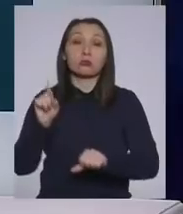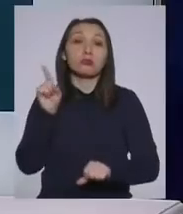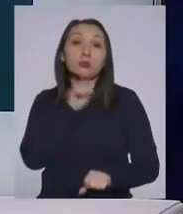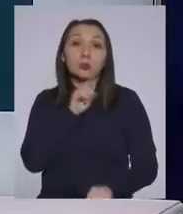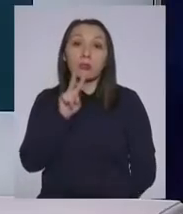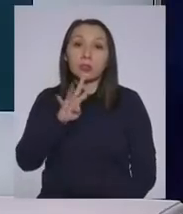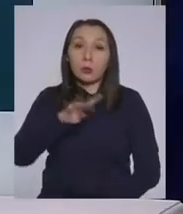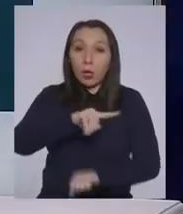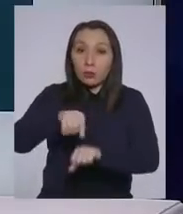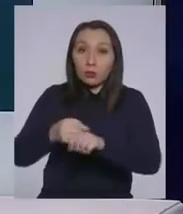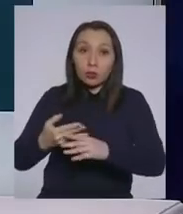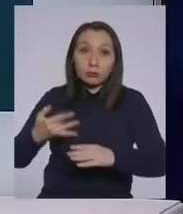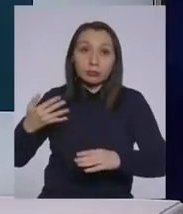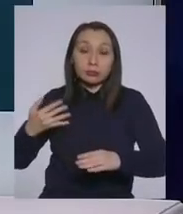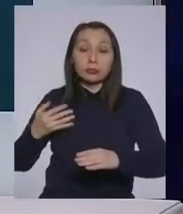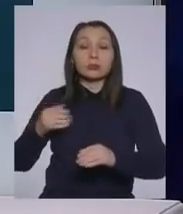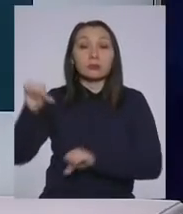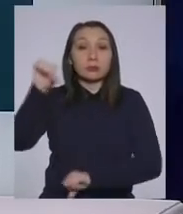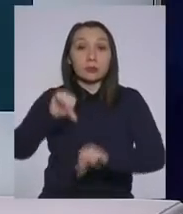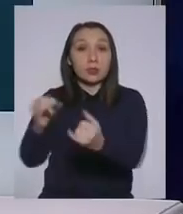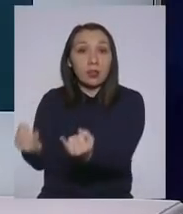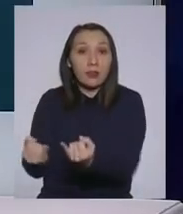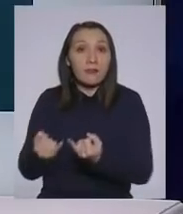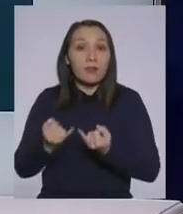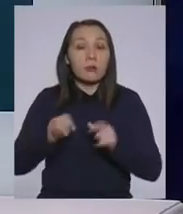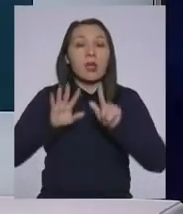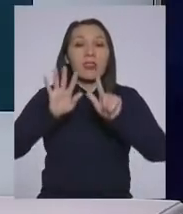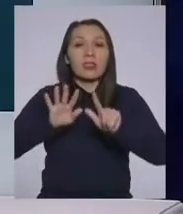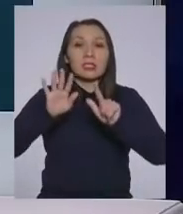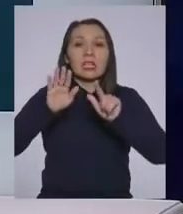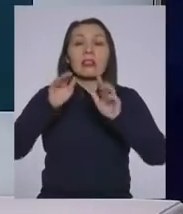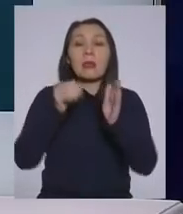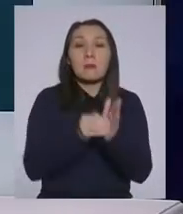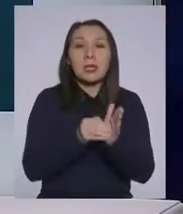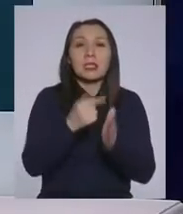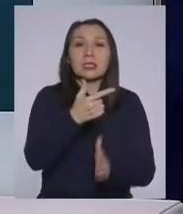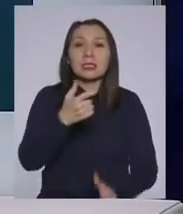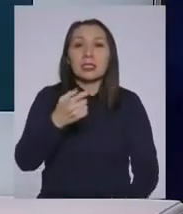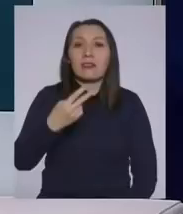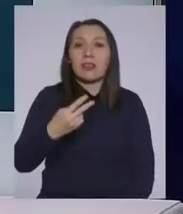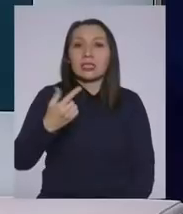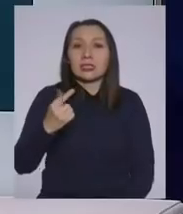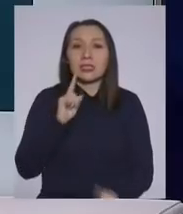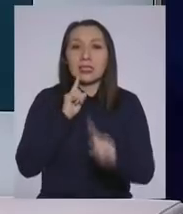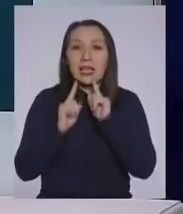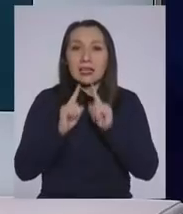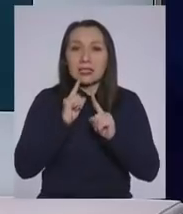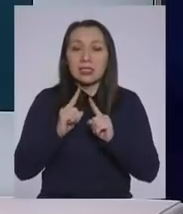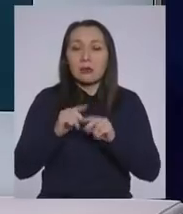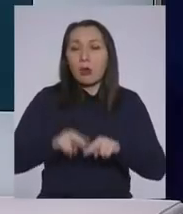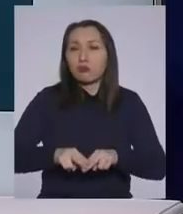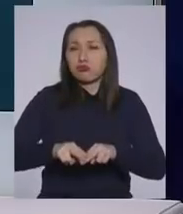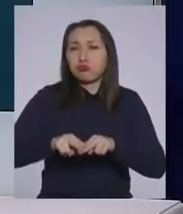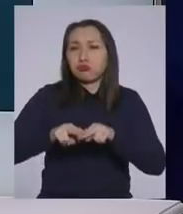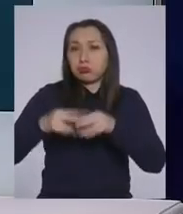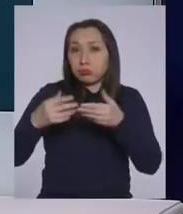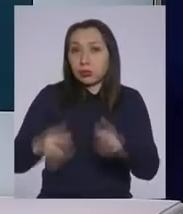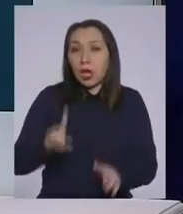últimas 24 horas, los laboratorios informaron 17.727 exámenes,